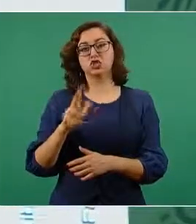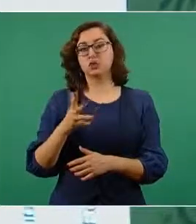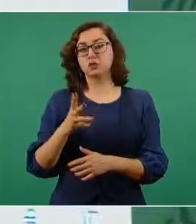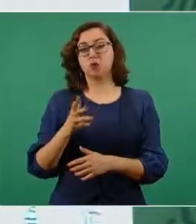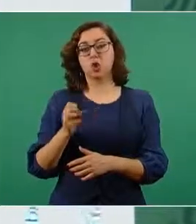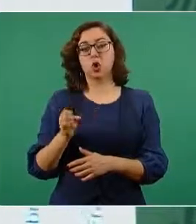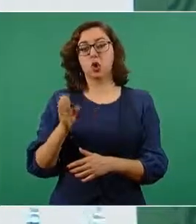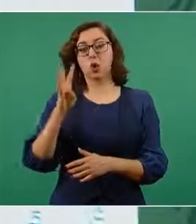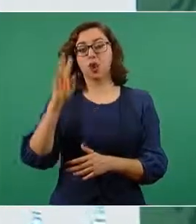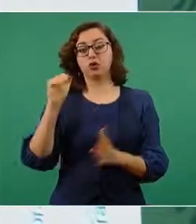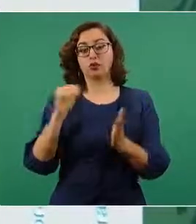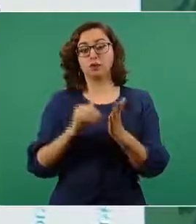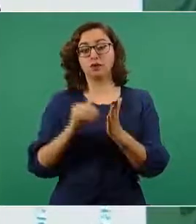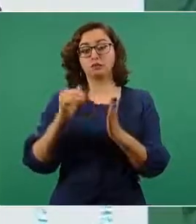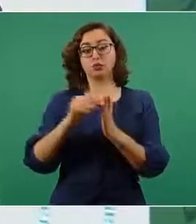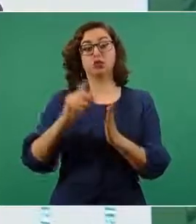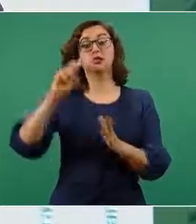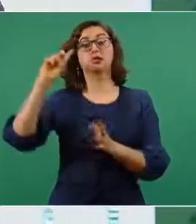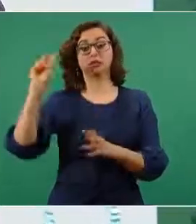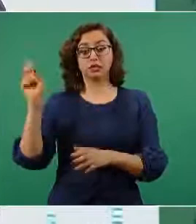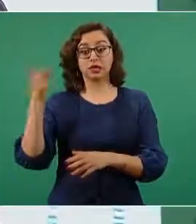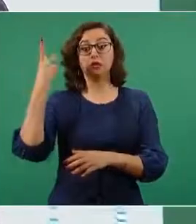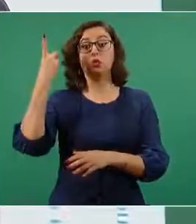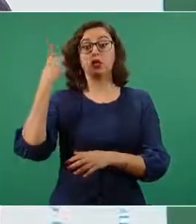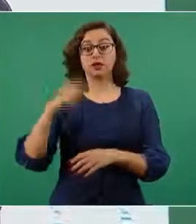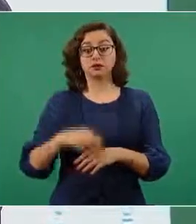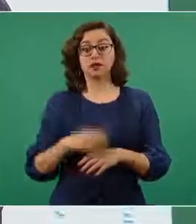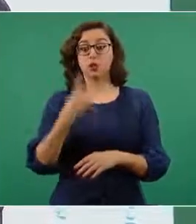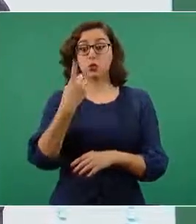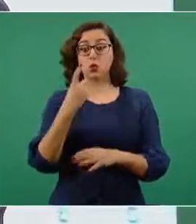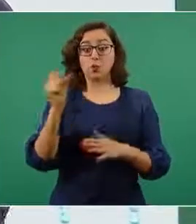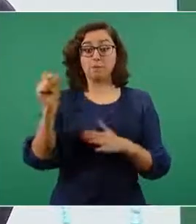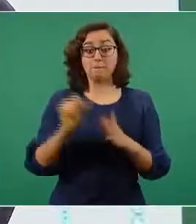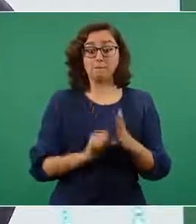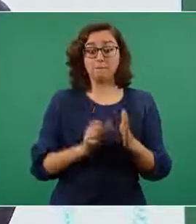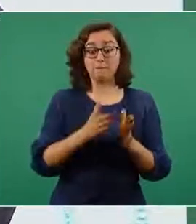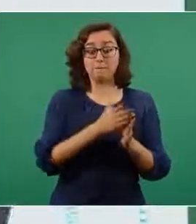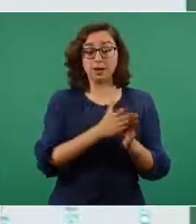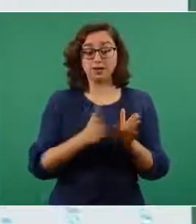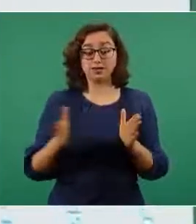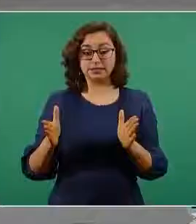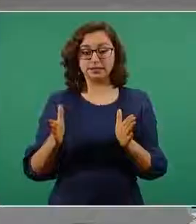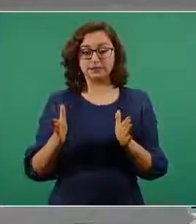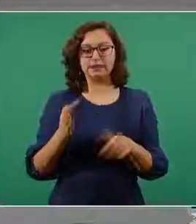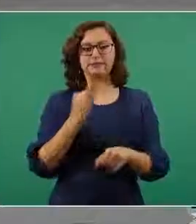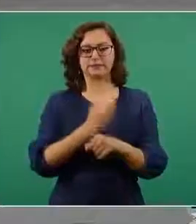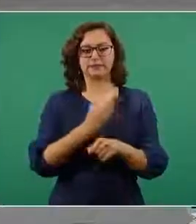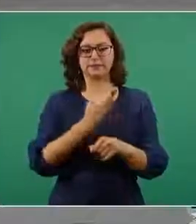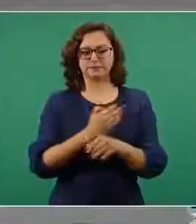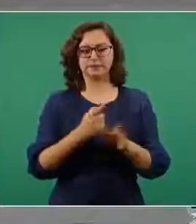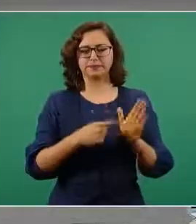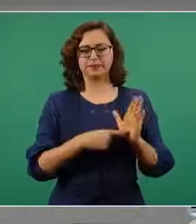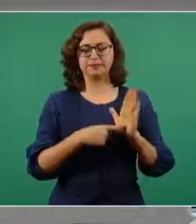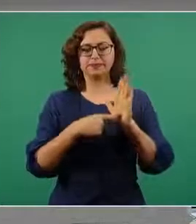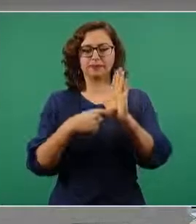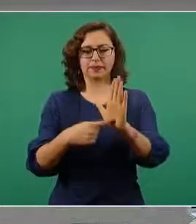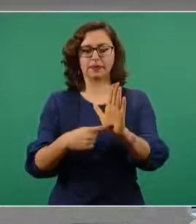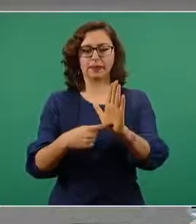más de 4,000 millones de dólares. Esto ahorita lo vamos a ver,